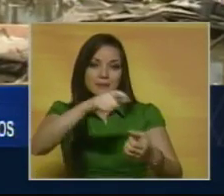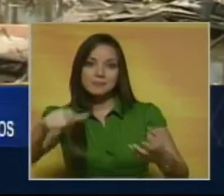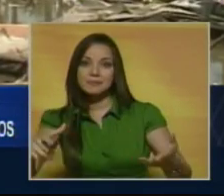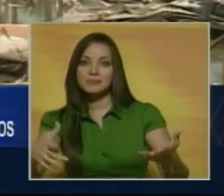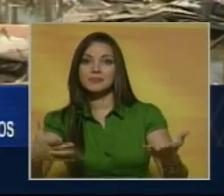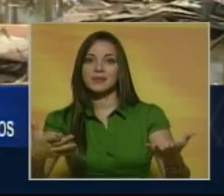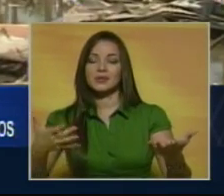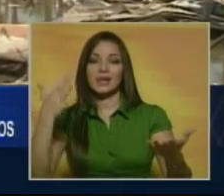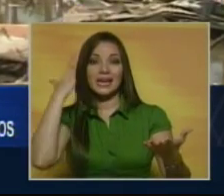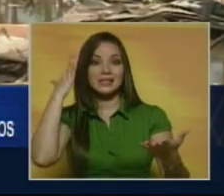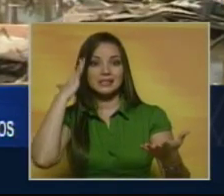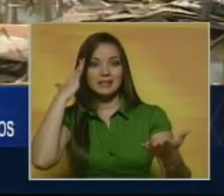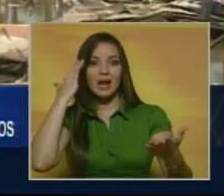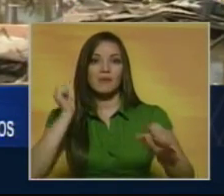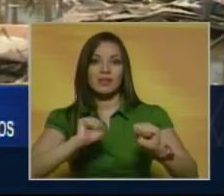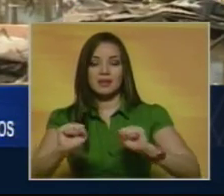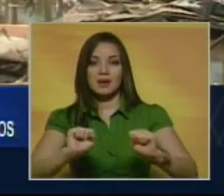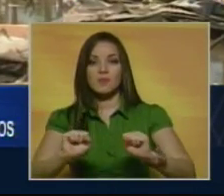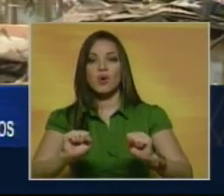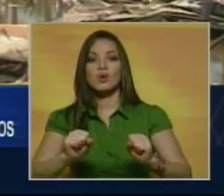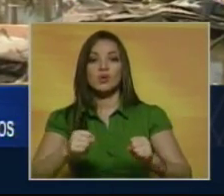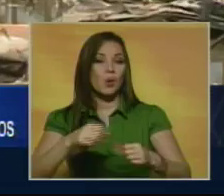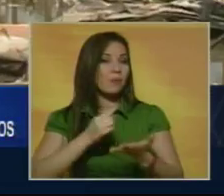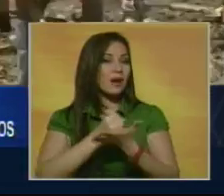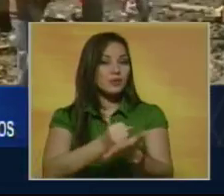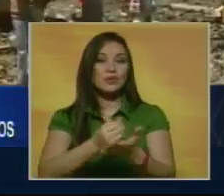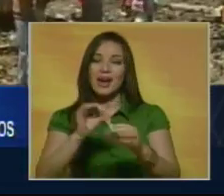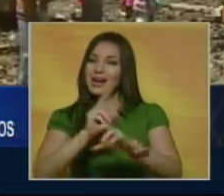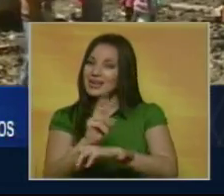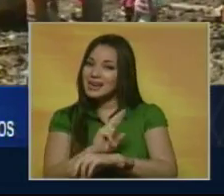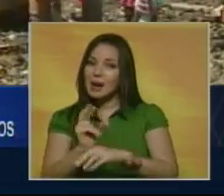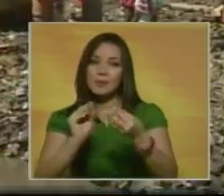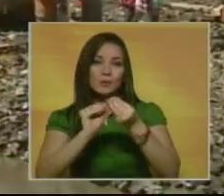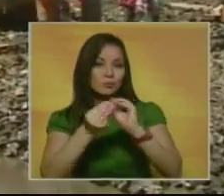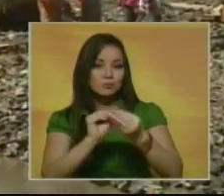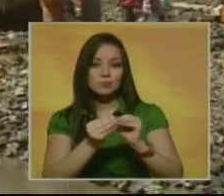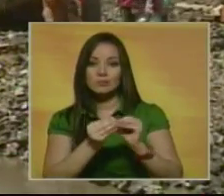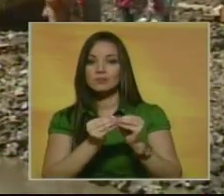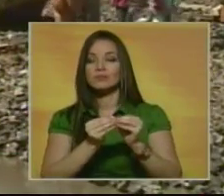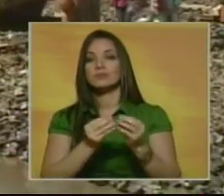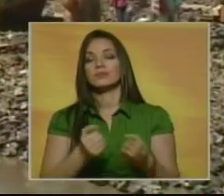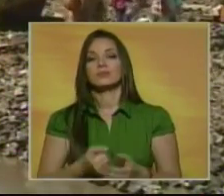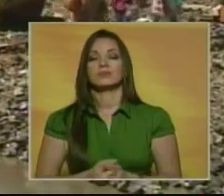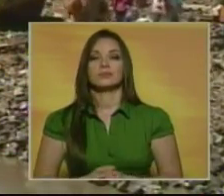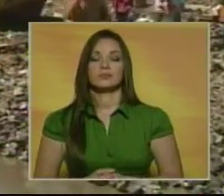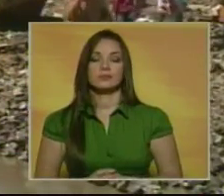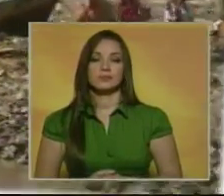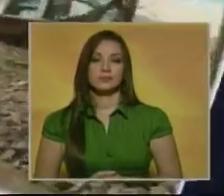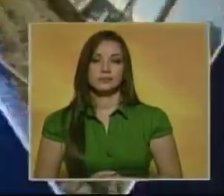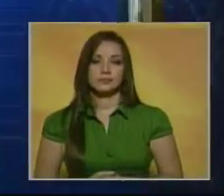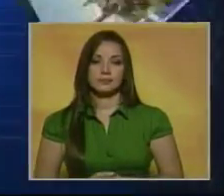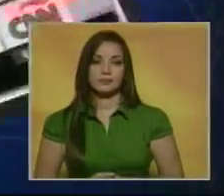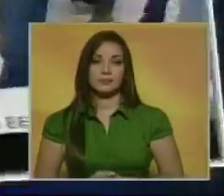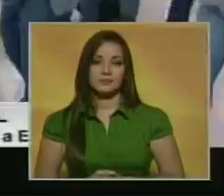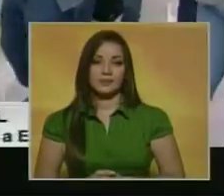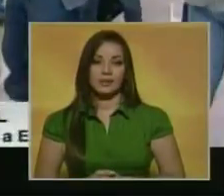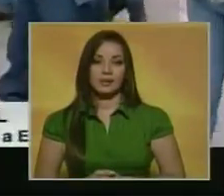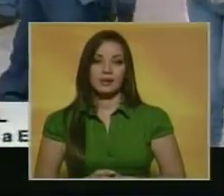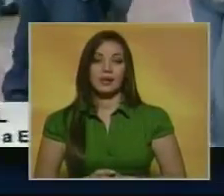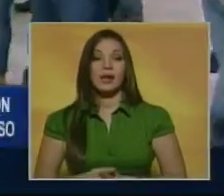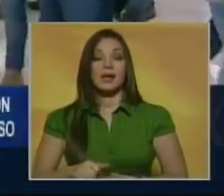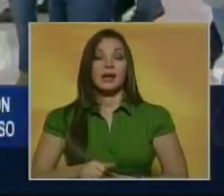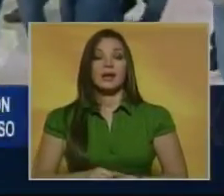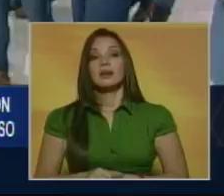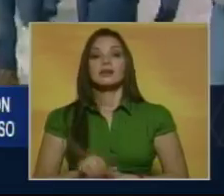en práctica de procedimientos y protocolos para la coordinación de casos de terremotos.